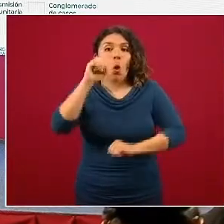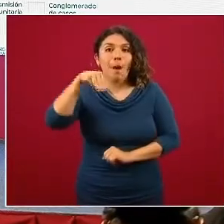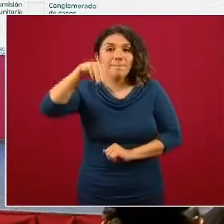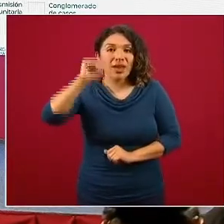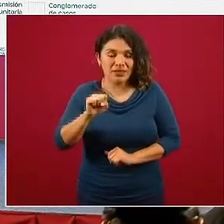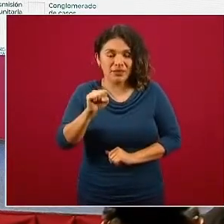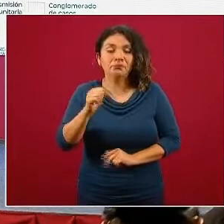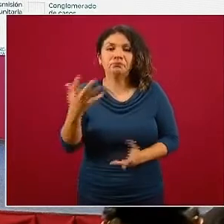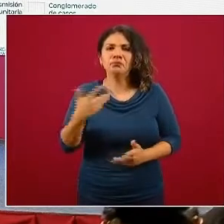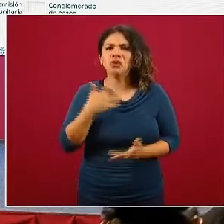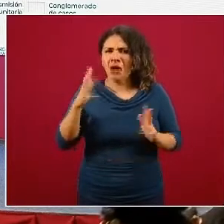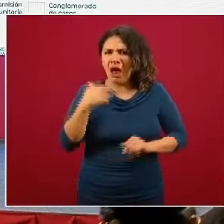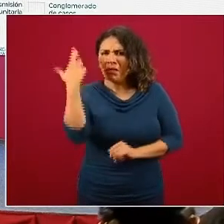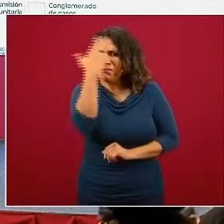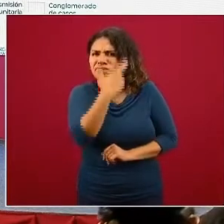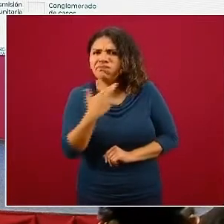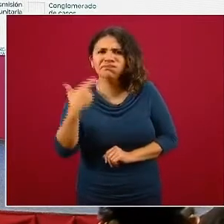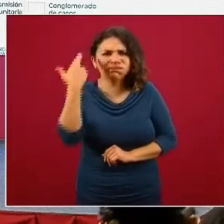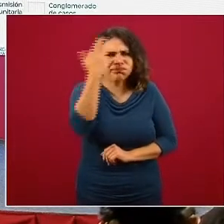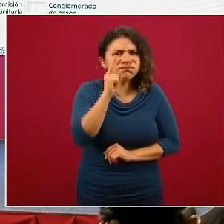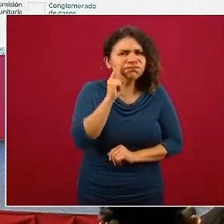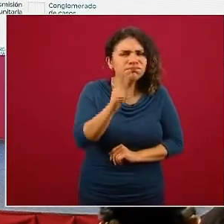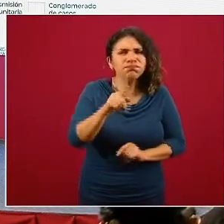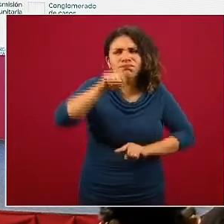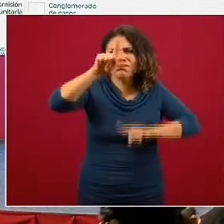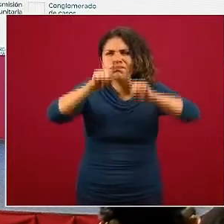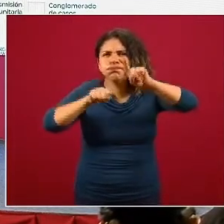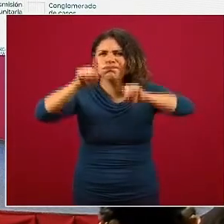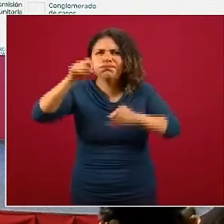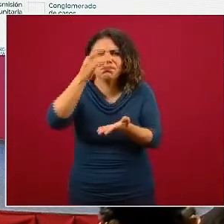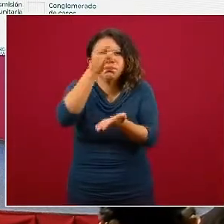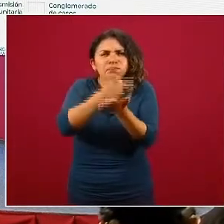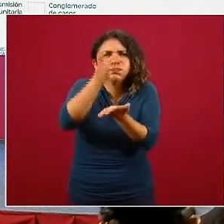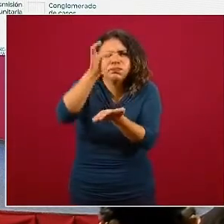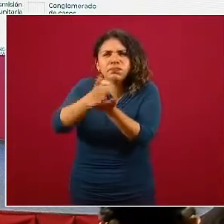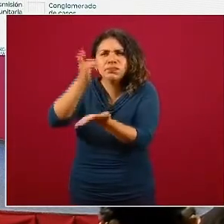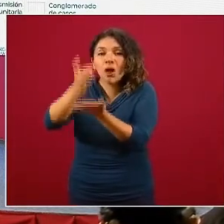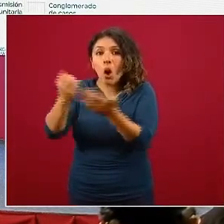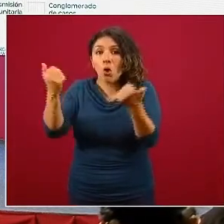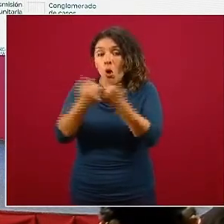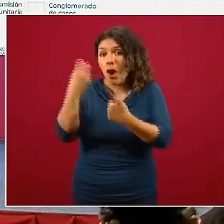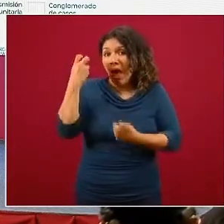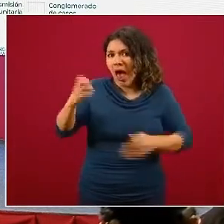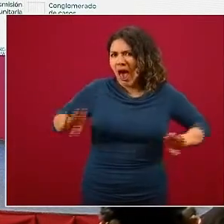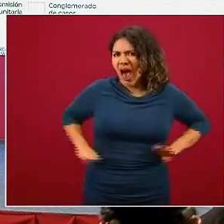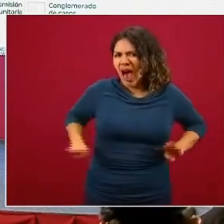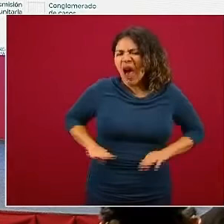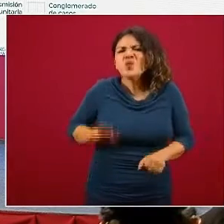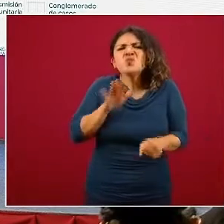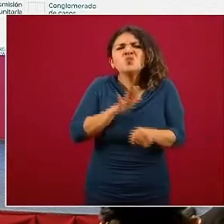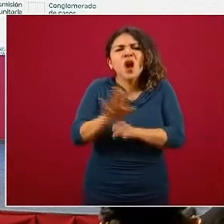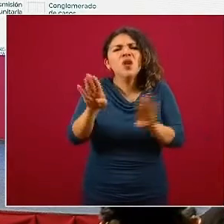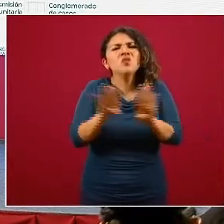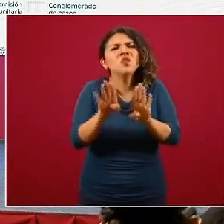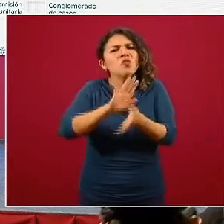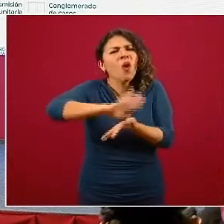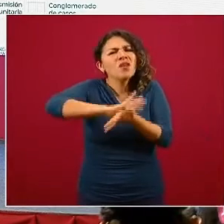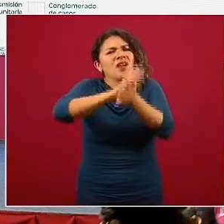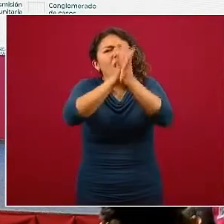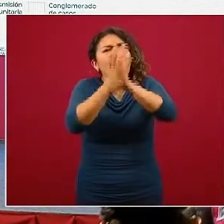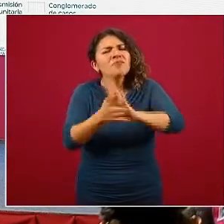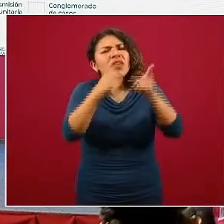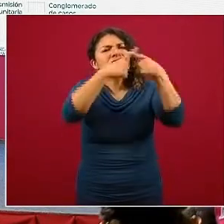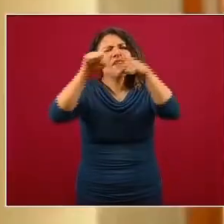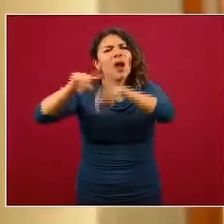Hemos estado revisando y realizando estas gráficas, identificando a través de estas categorías cómo se van comportando los